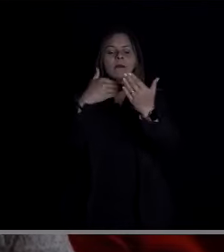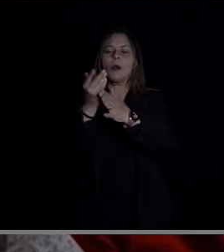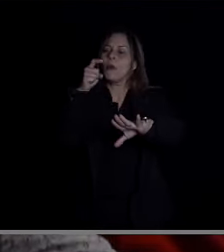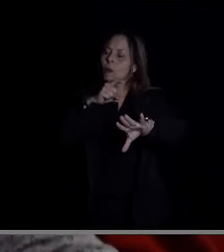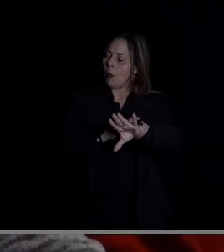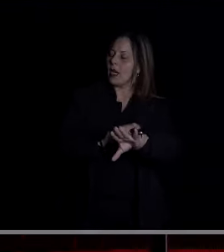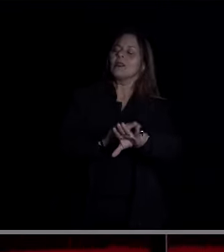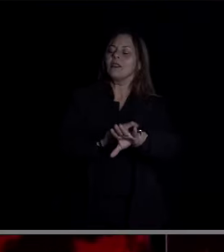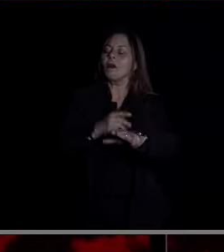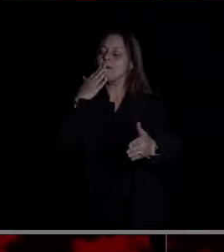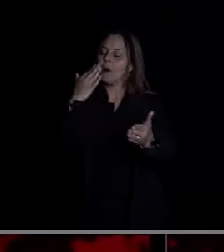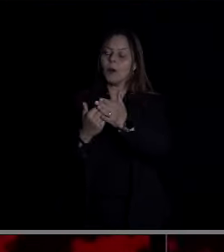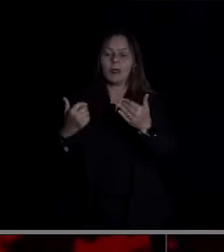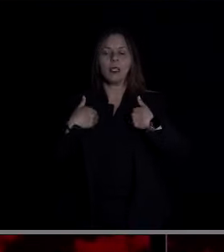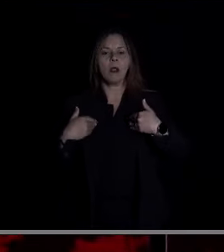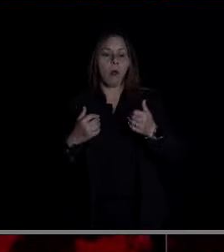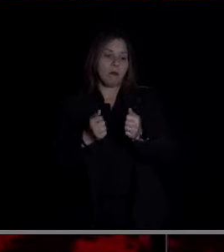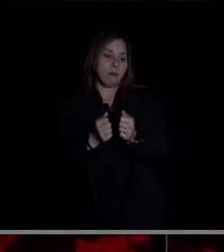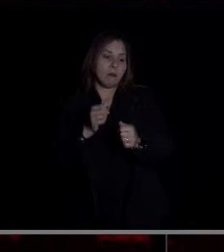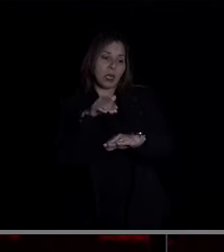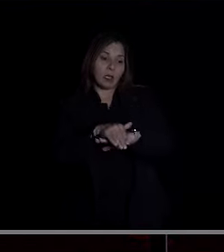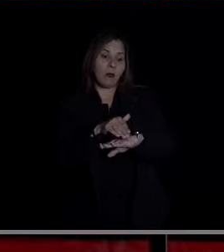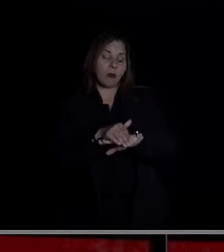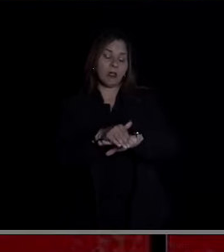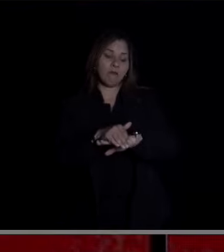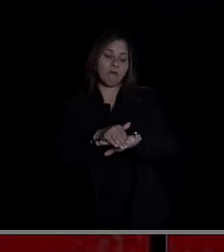ustedes, conmigo esta noche.